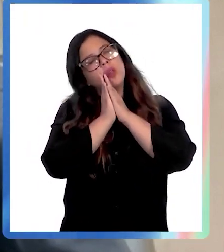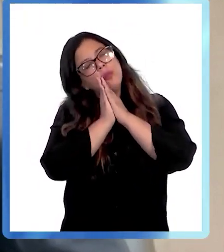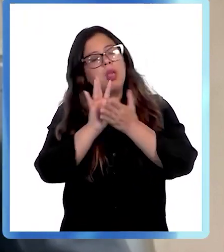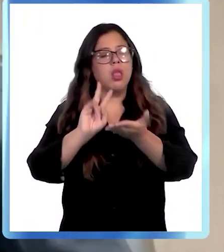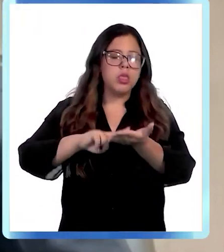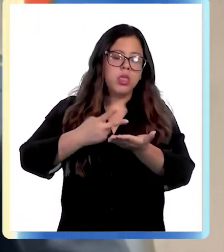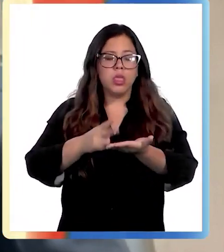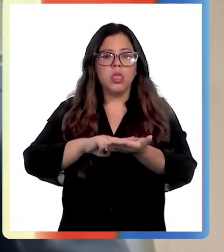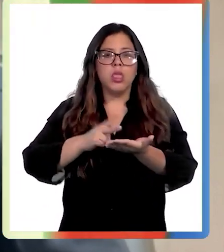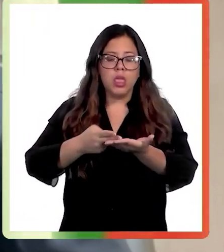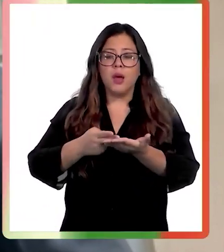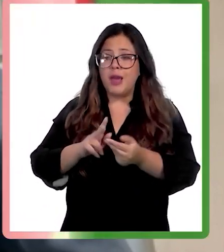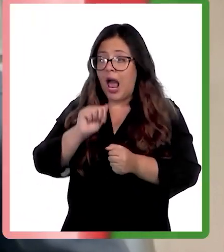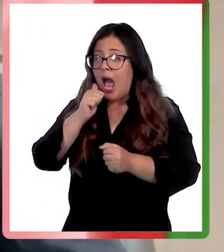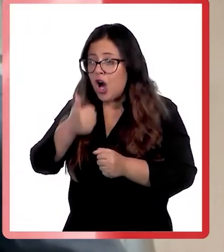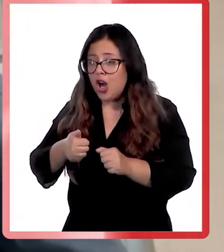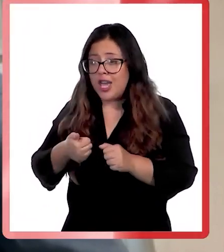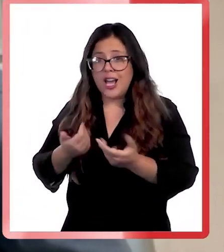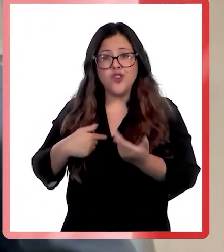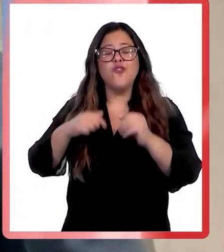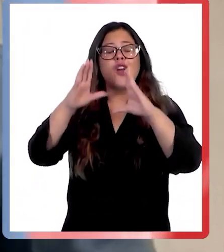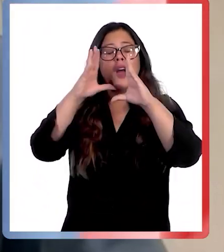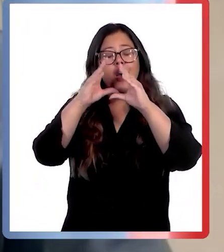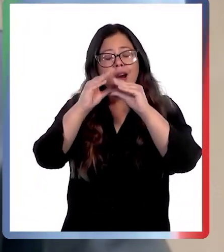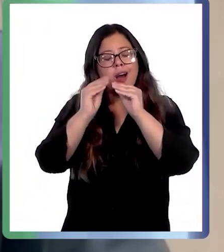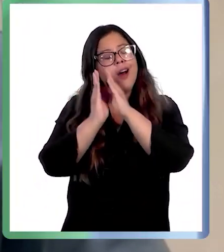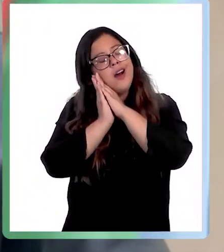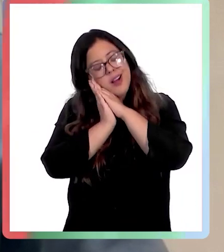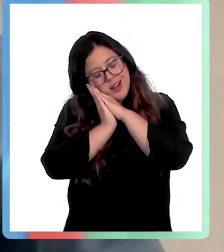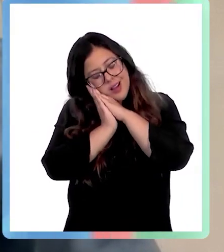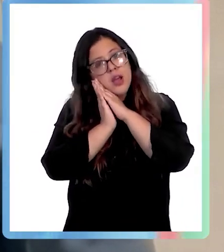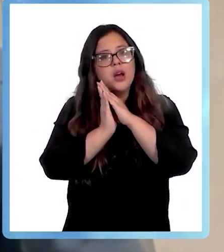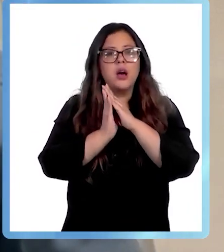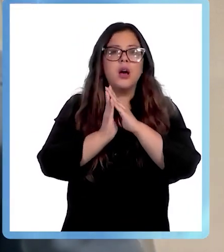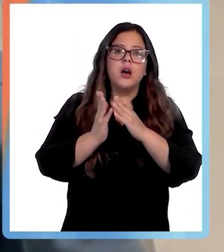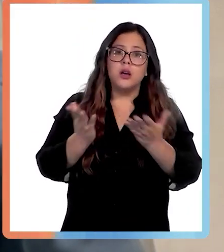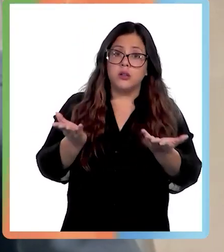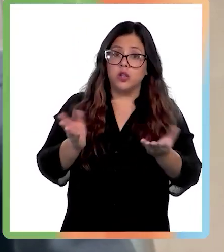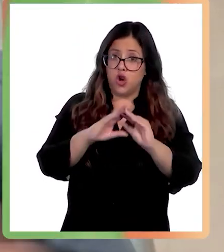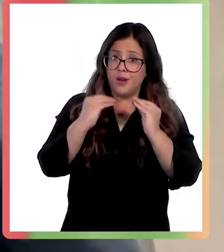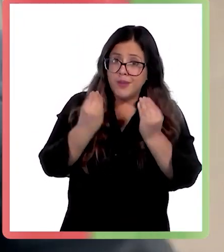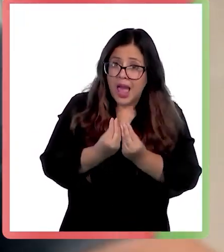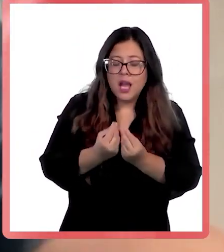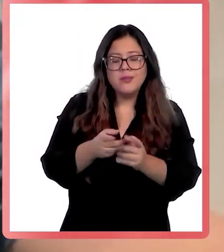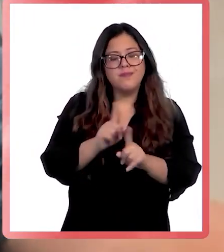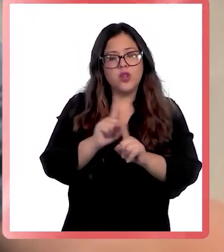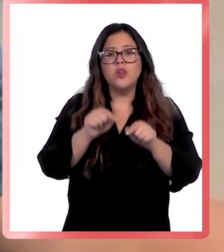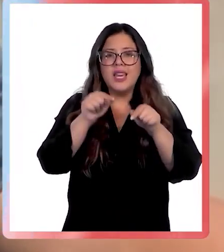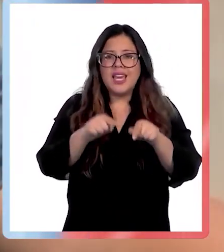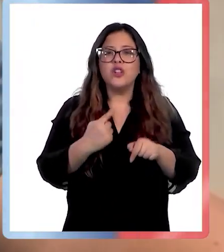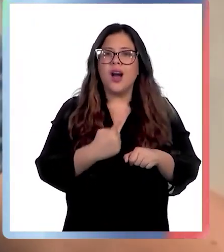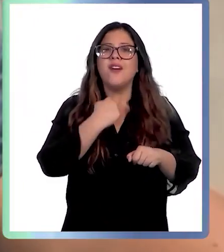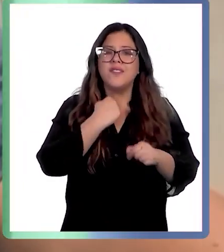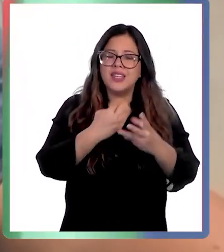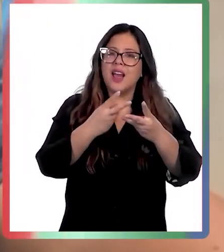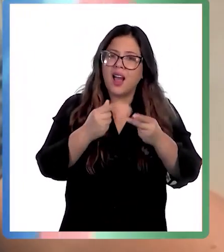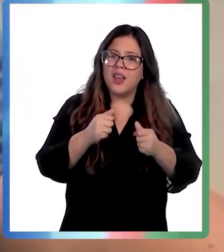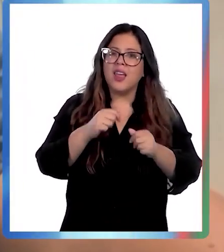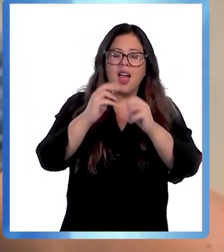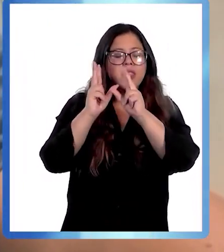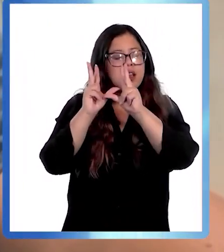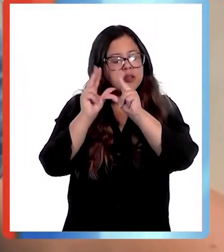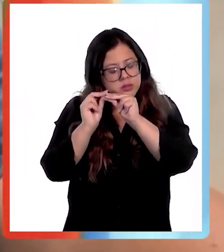Así que si esto, con este fenómeno afecta tu calidad de